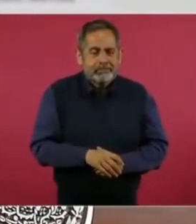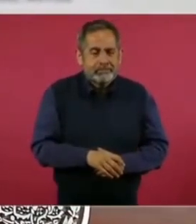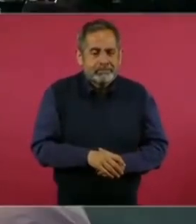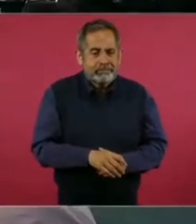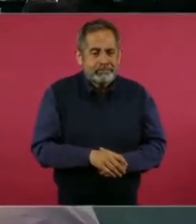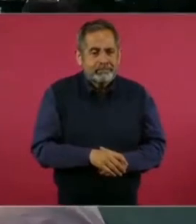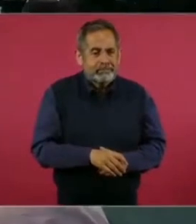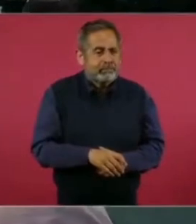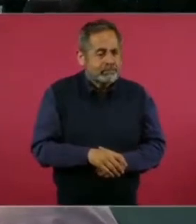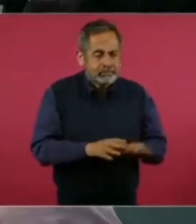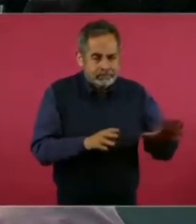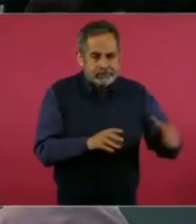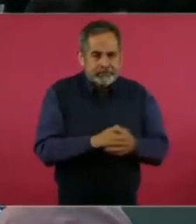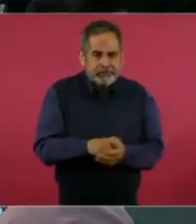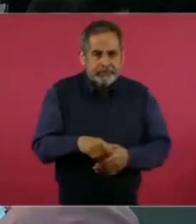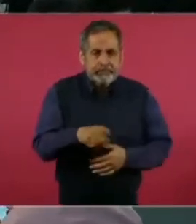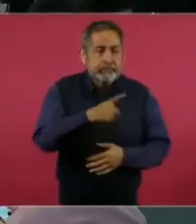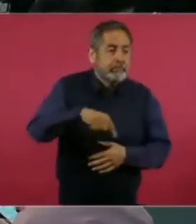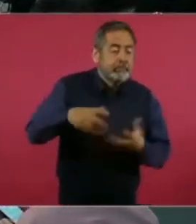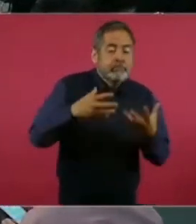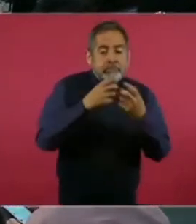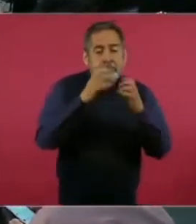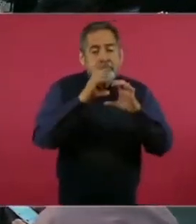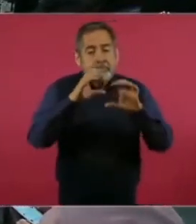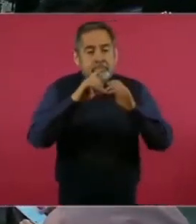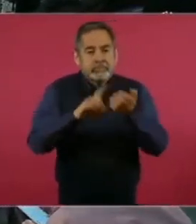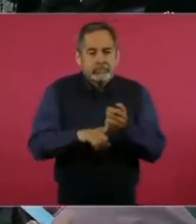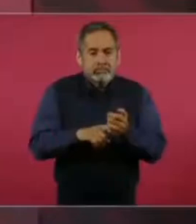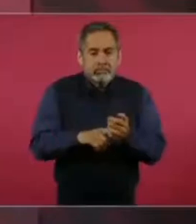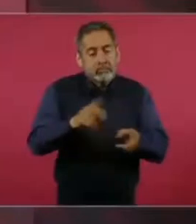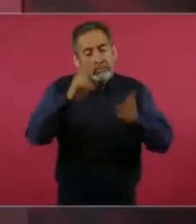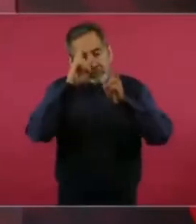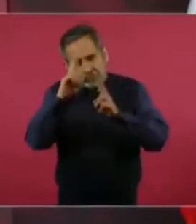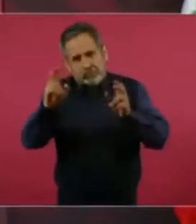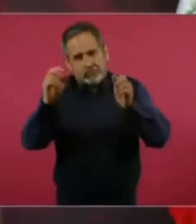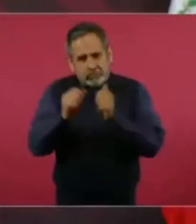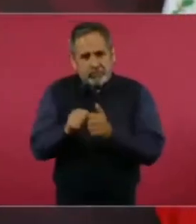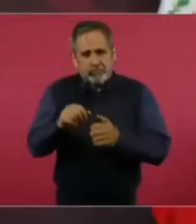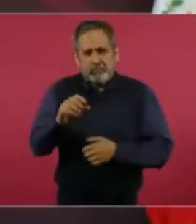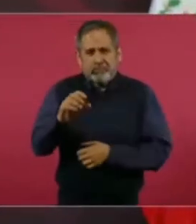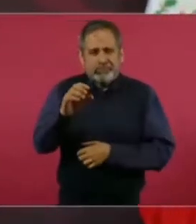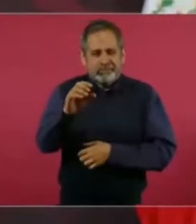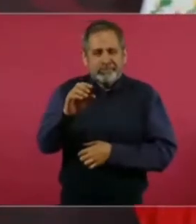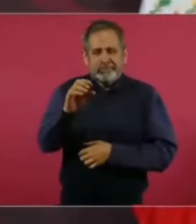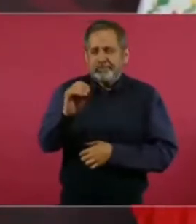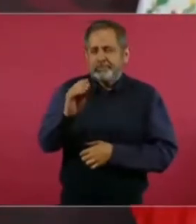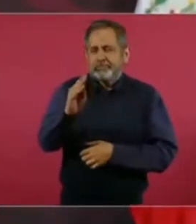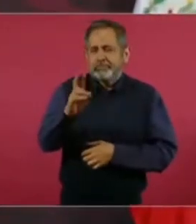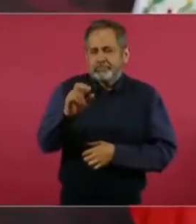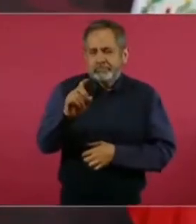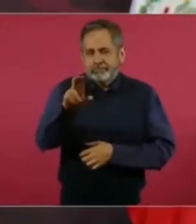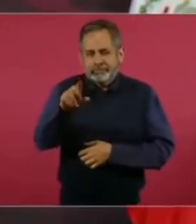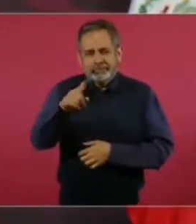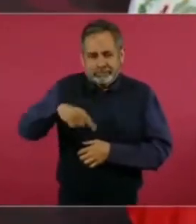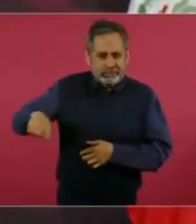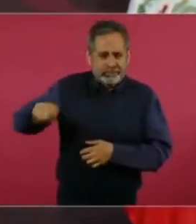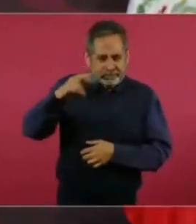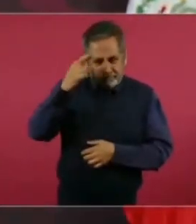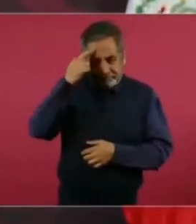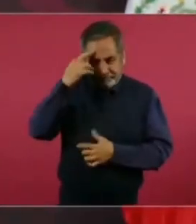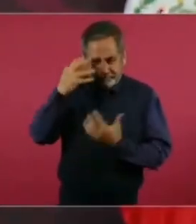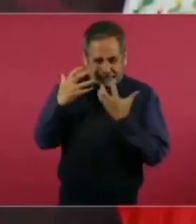estar con Obrador, y sonaba, ¿no? Se escuchaba fuerte. Y fuerte